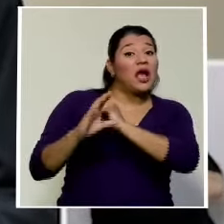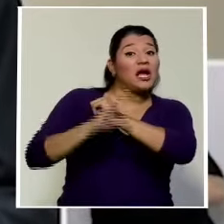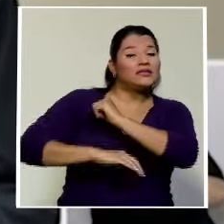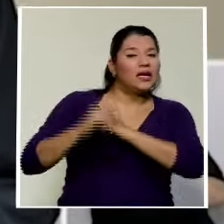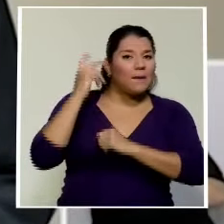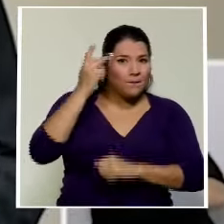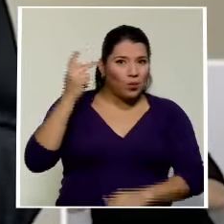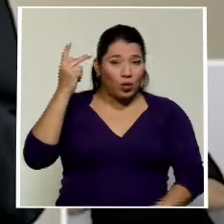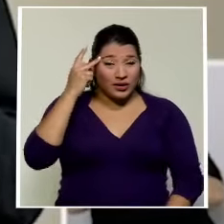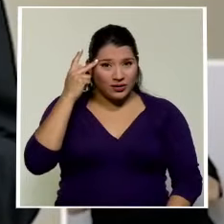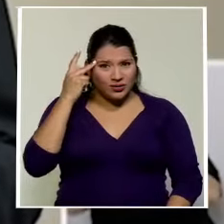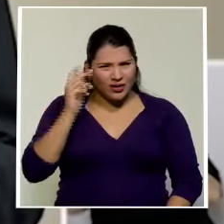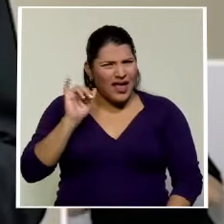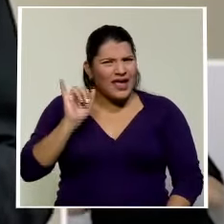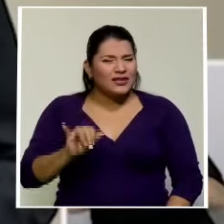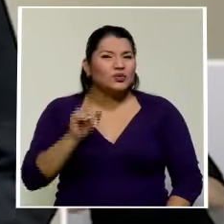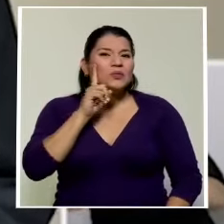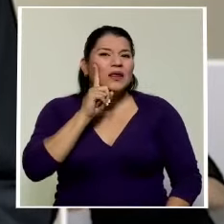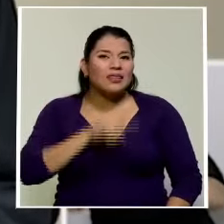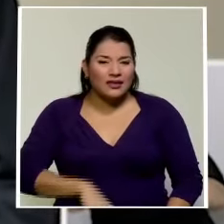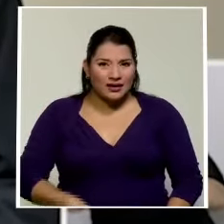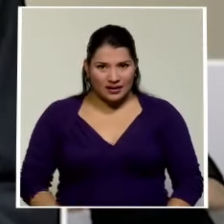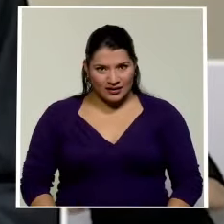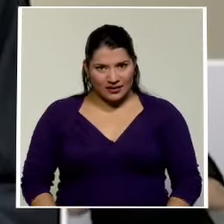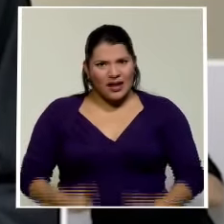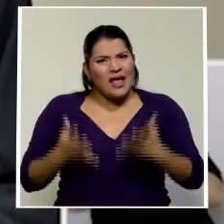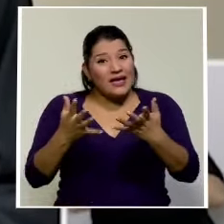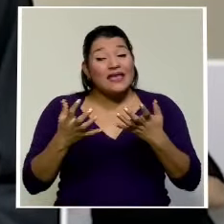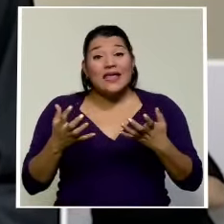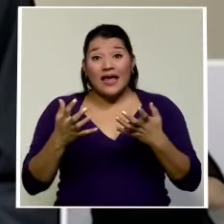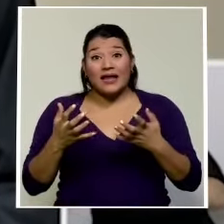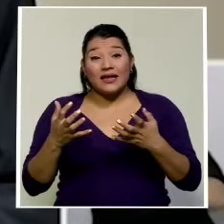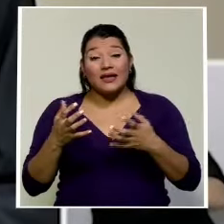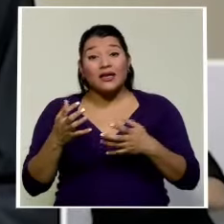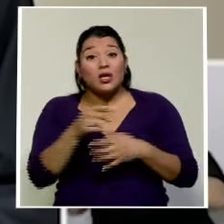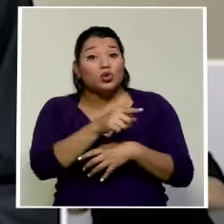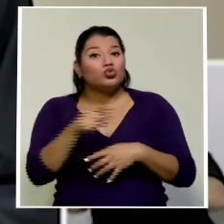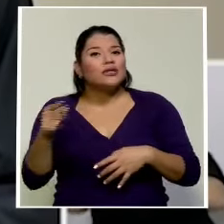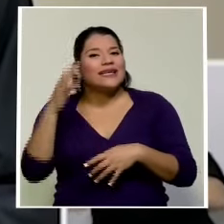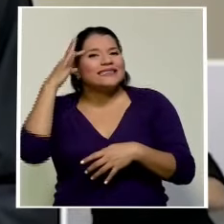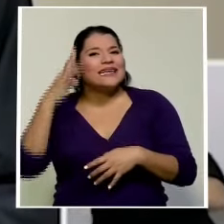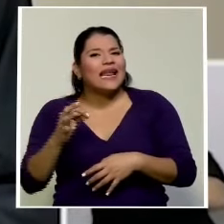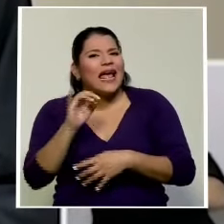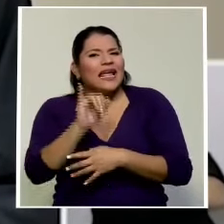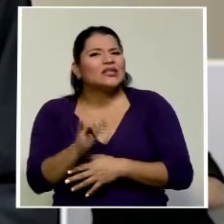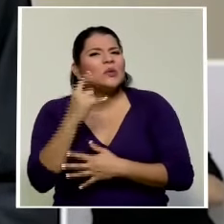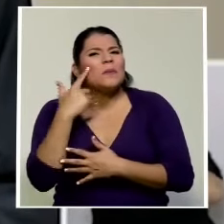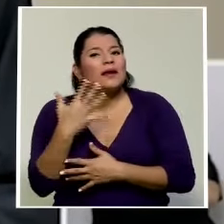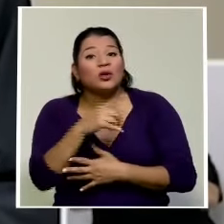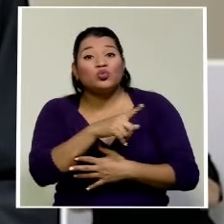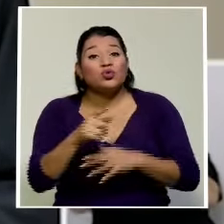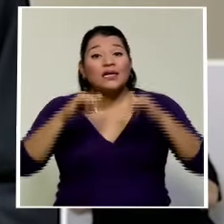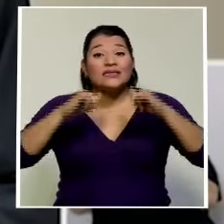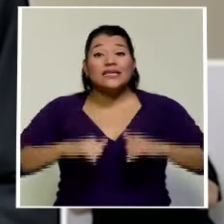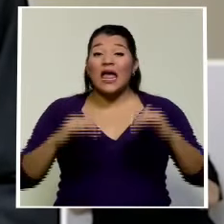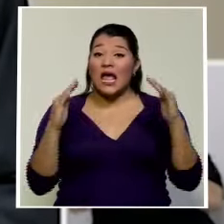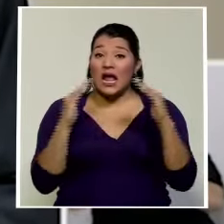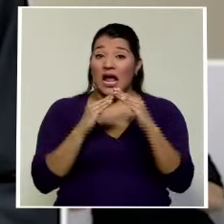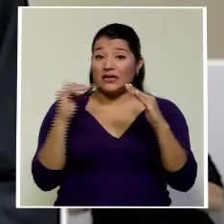políticos. Es una mentira. Quieren hacerles creer eso para que se queden en sus casas, para que no